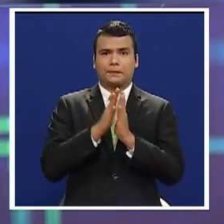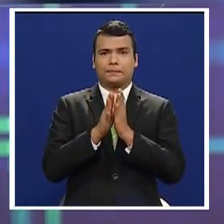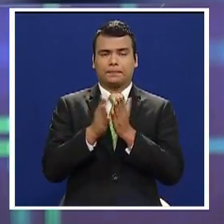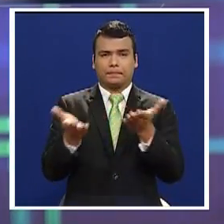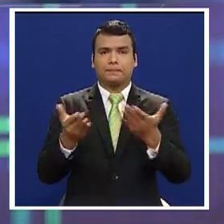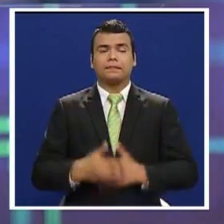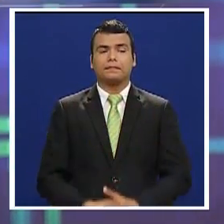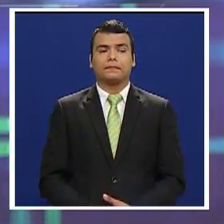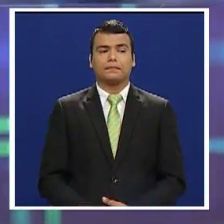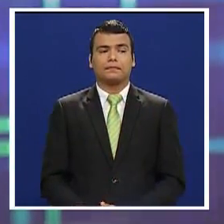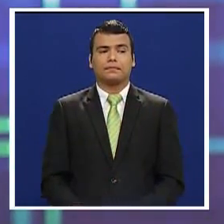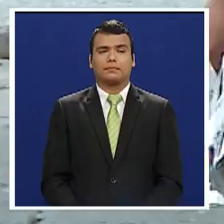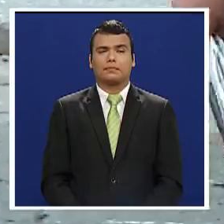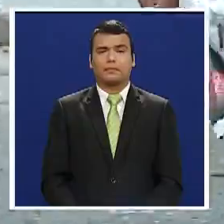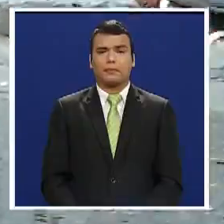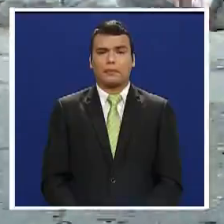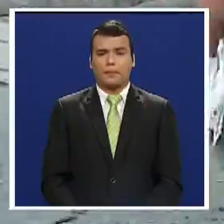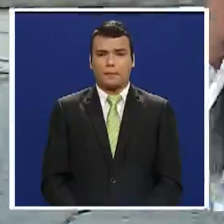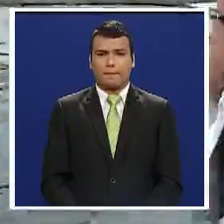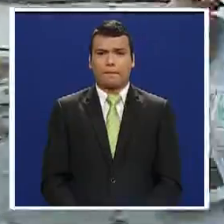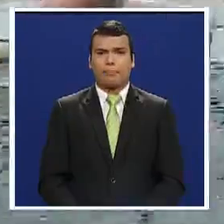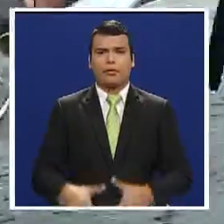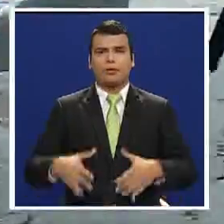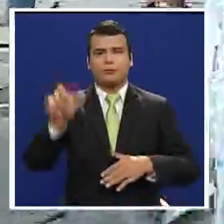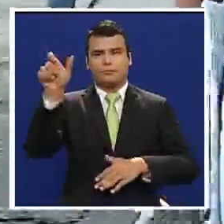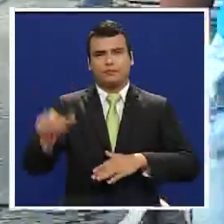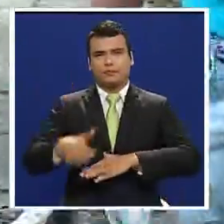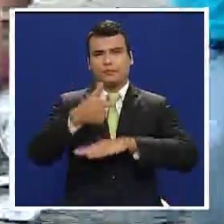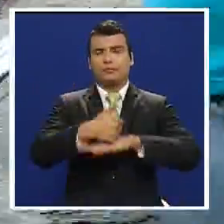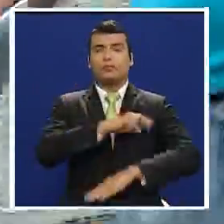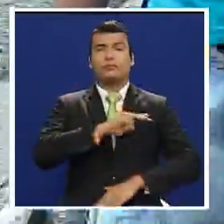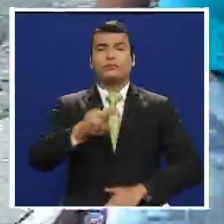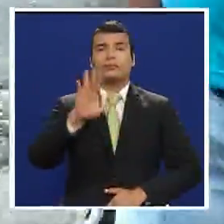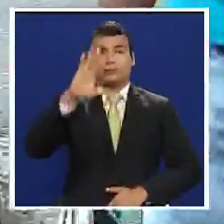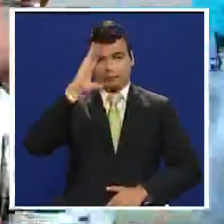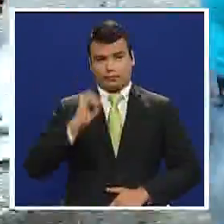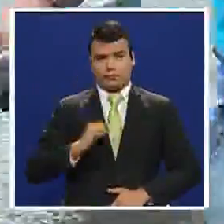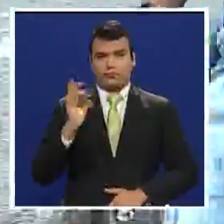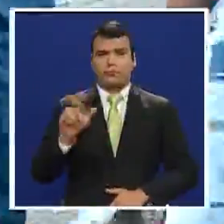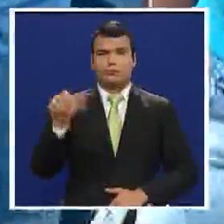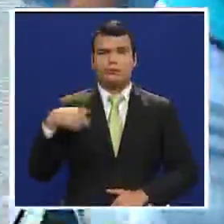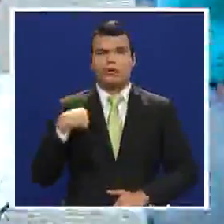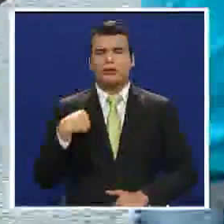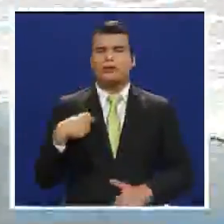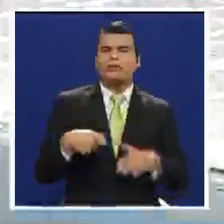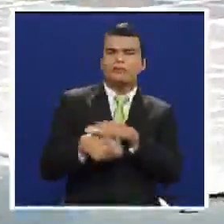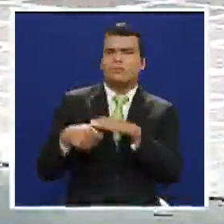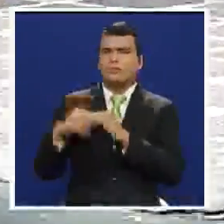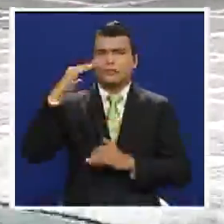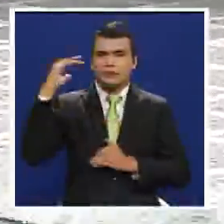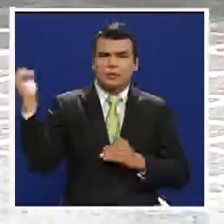días del mantenimiento se haga un uso racional del gas natural en los mercados residencial y